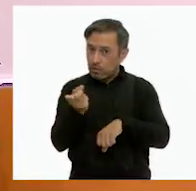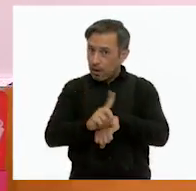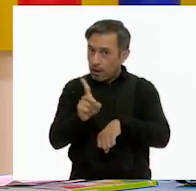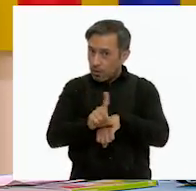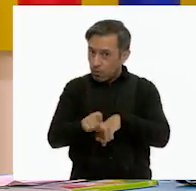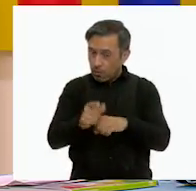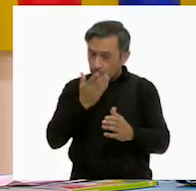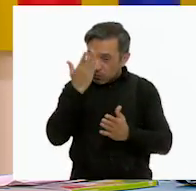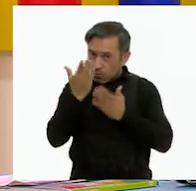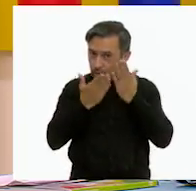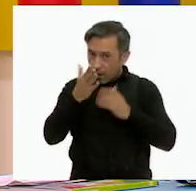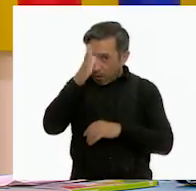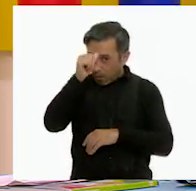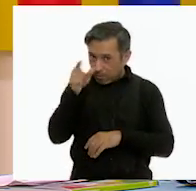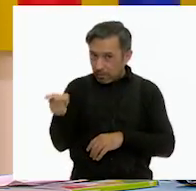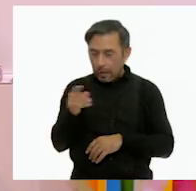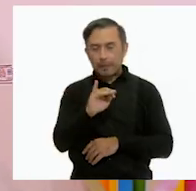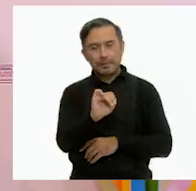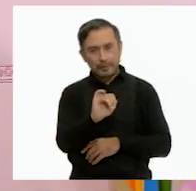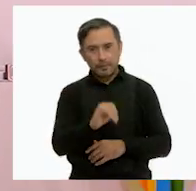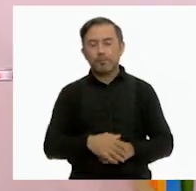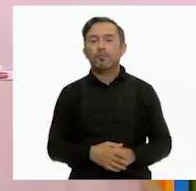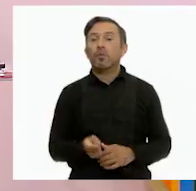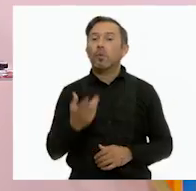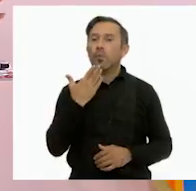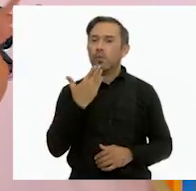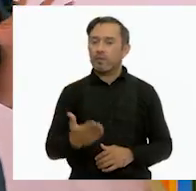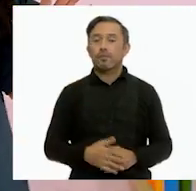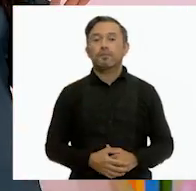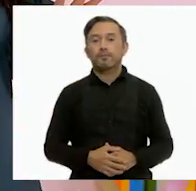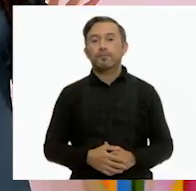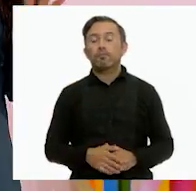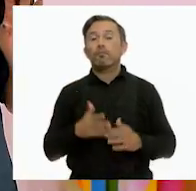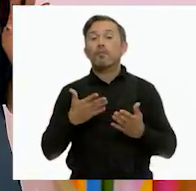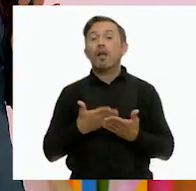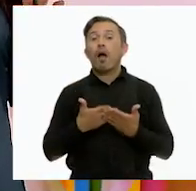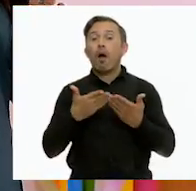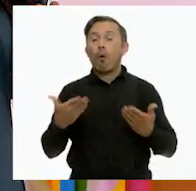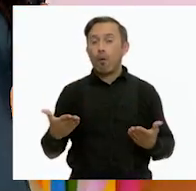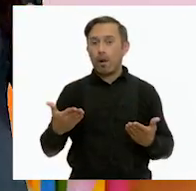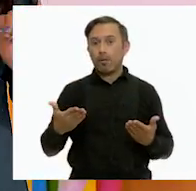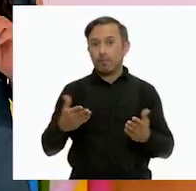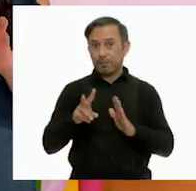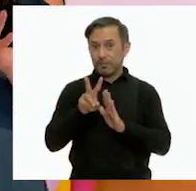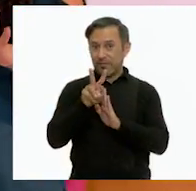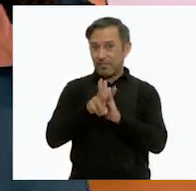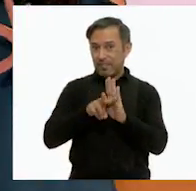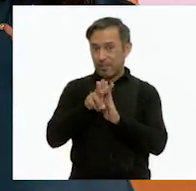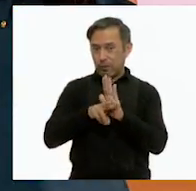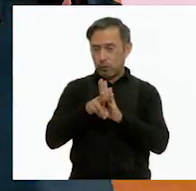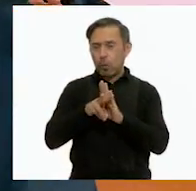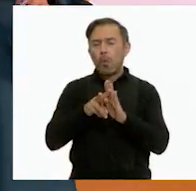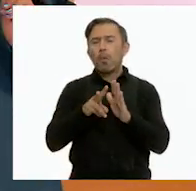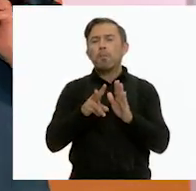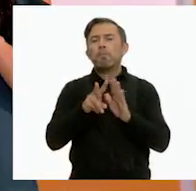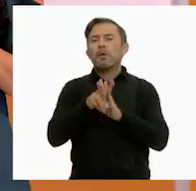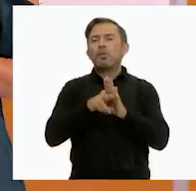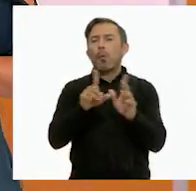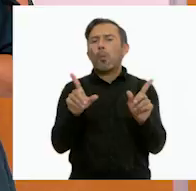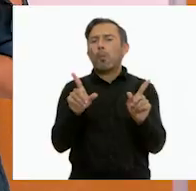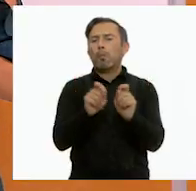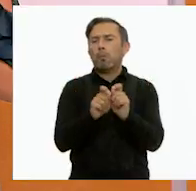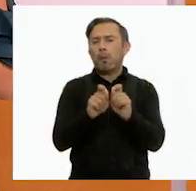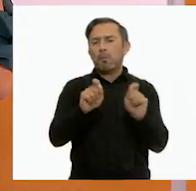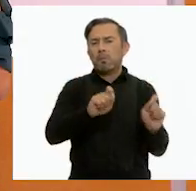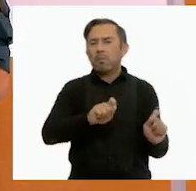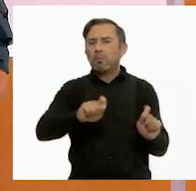Sí. Muy bien. Pues ahora vamos a ver un video de una cápsula que nos van a presentar